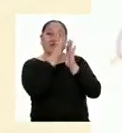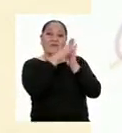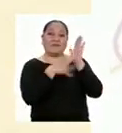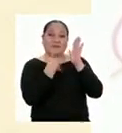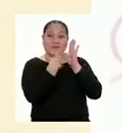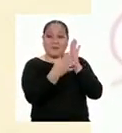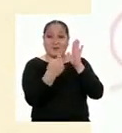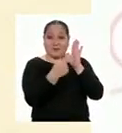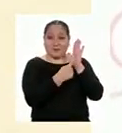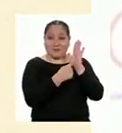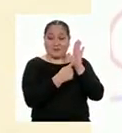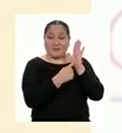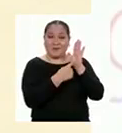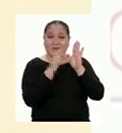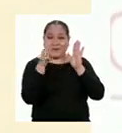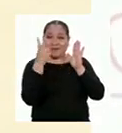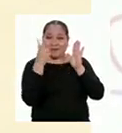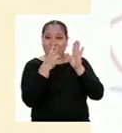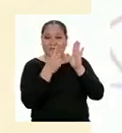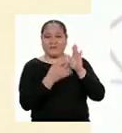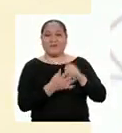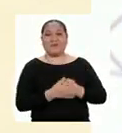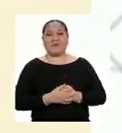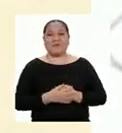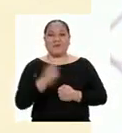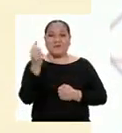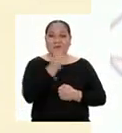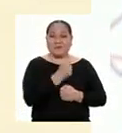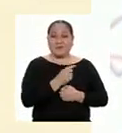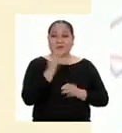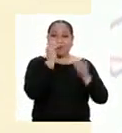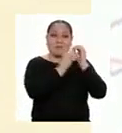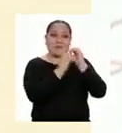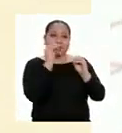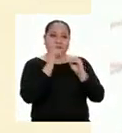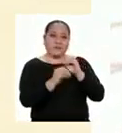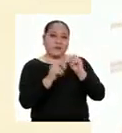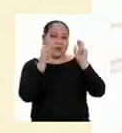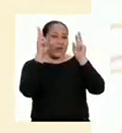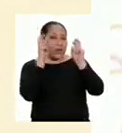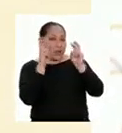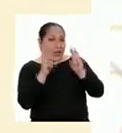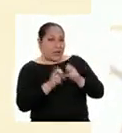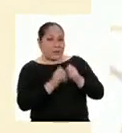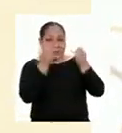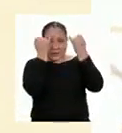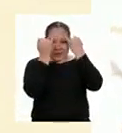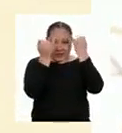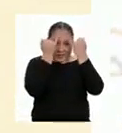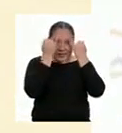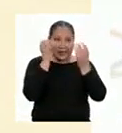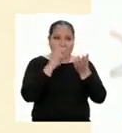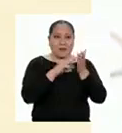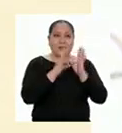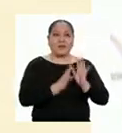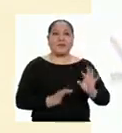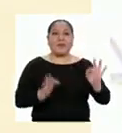sinóptico, como vemos en pantalla. Aquí hemos consolidado los temas y las ideas